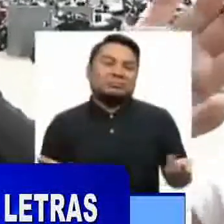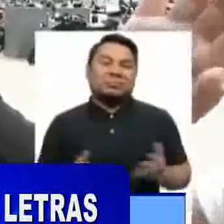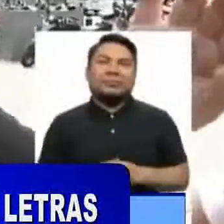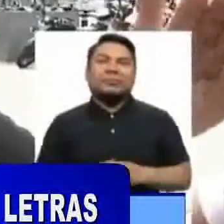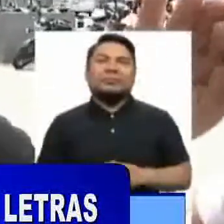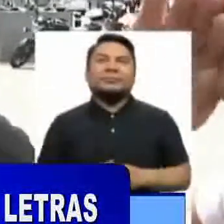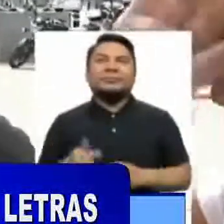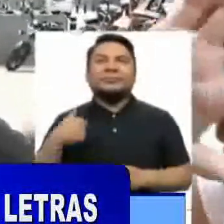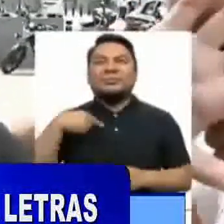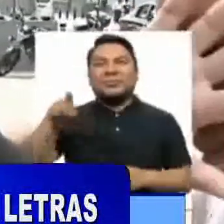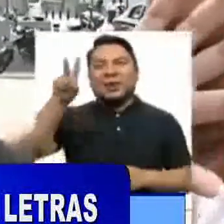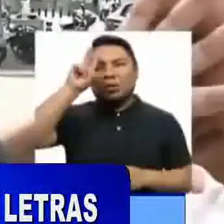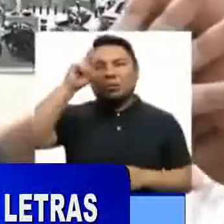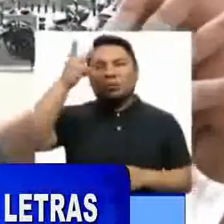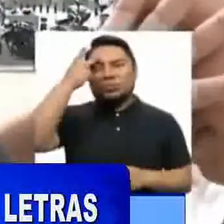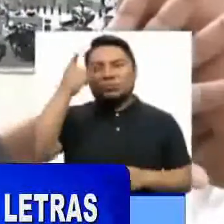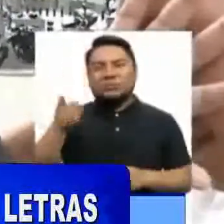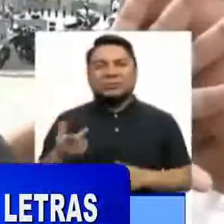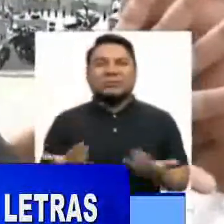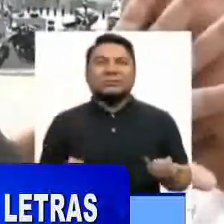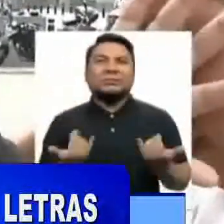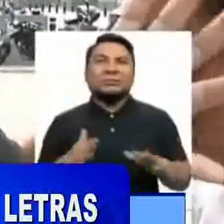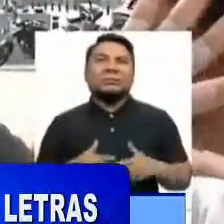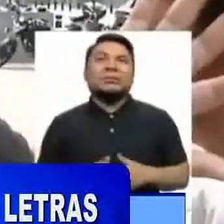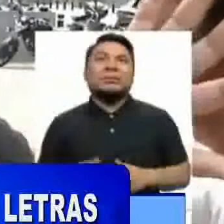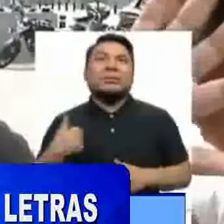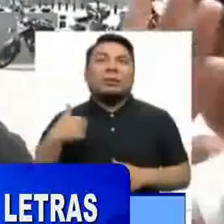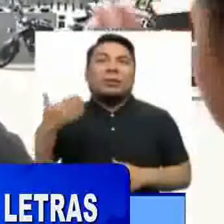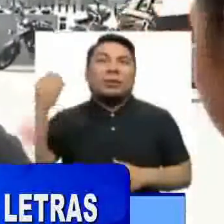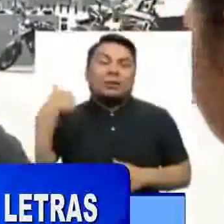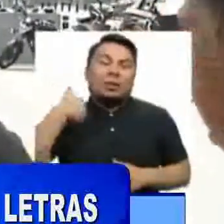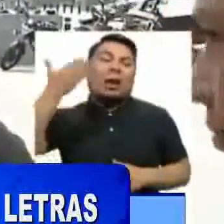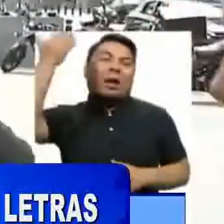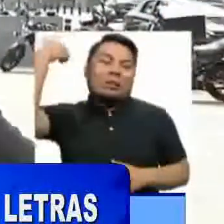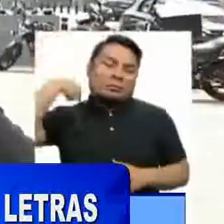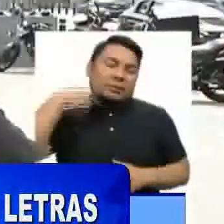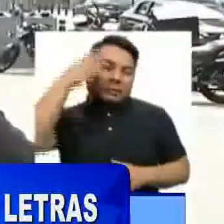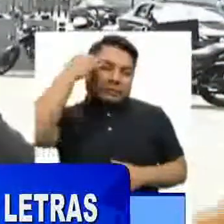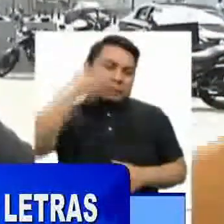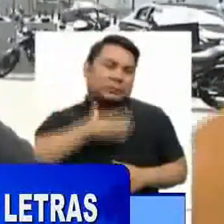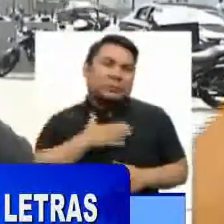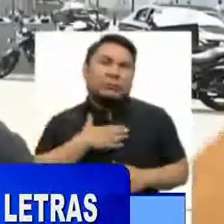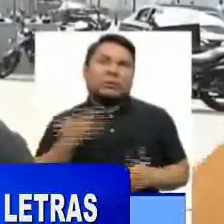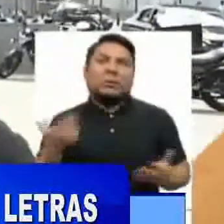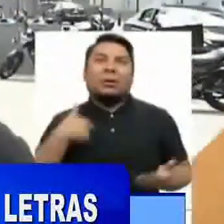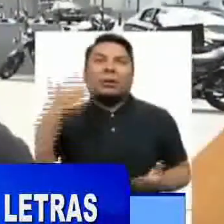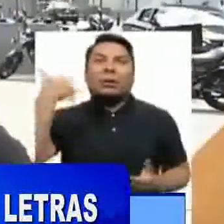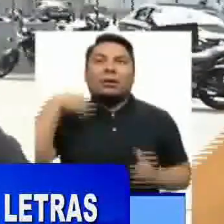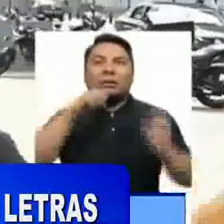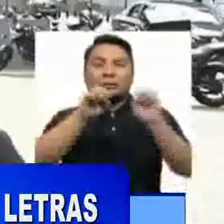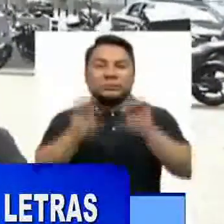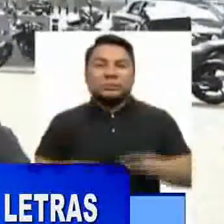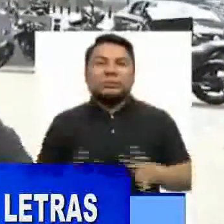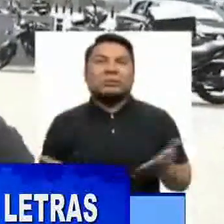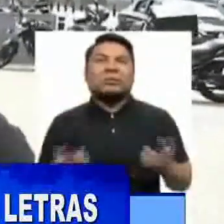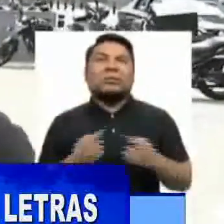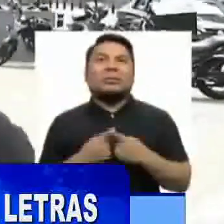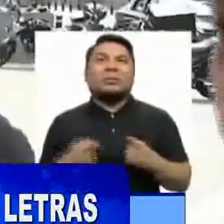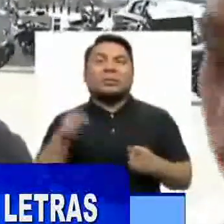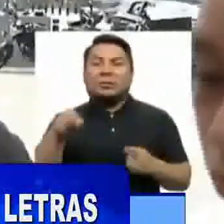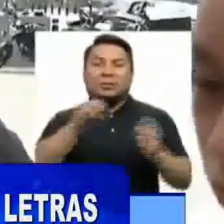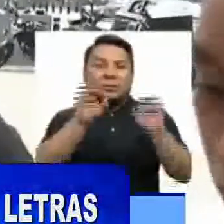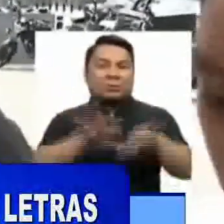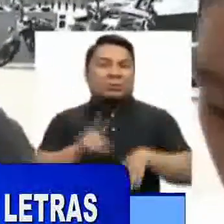me resulta muy confuso desde ya. Antes, yo te hablo de mi experiencia, nosotros dábamos examen, ahora resulta que tú no